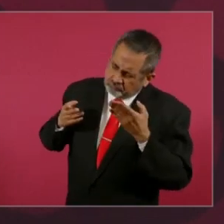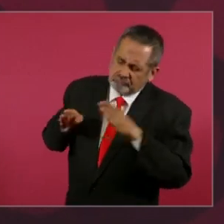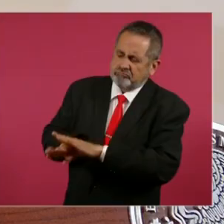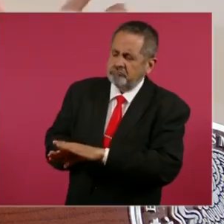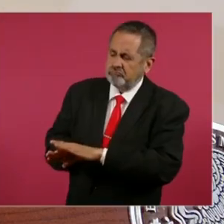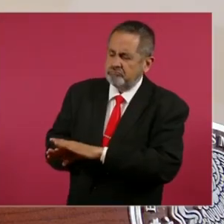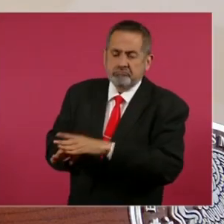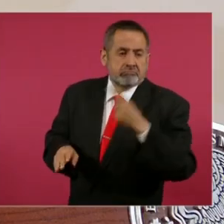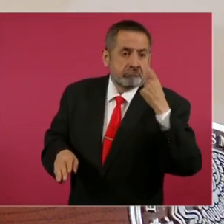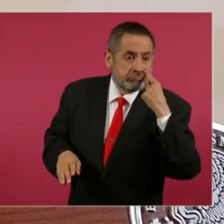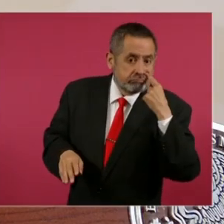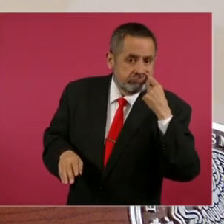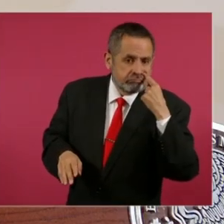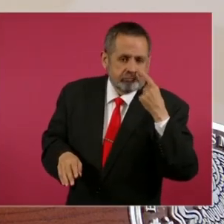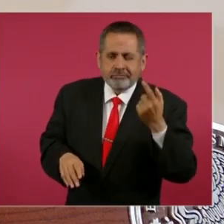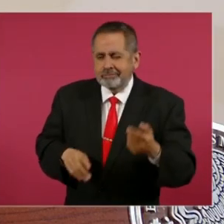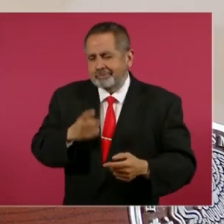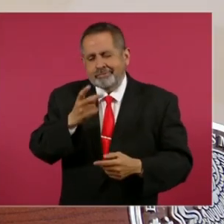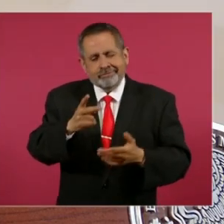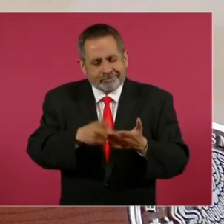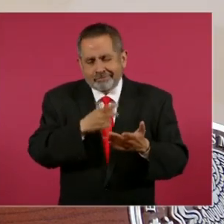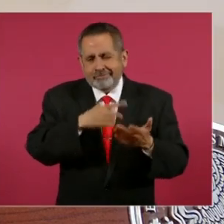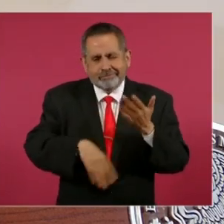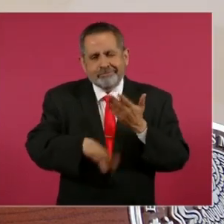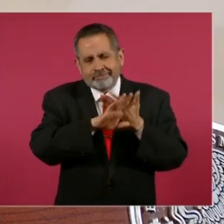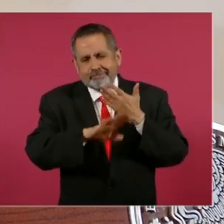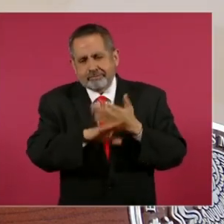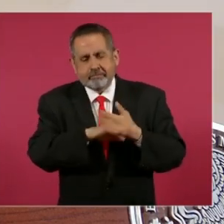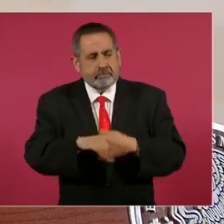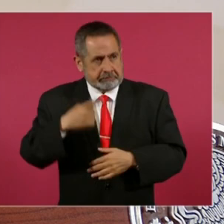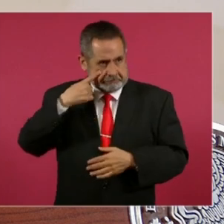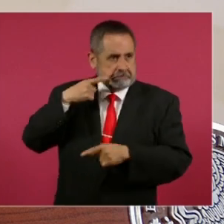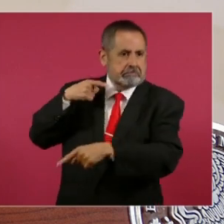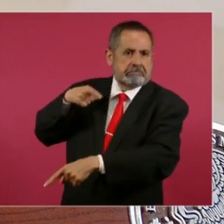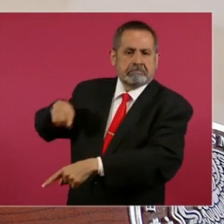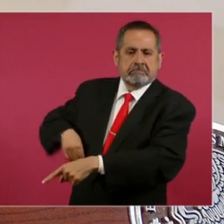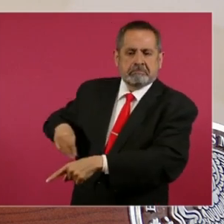O sea, nos quieren agarrar de moneda de cambio.